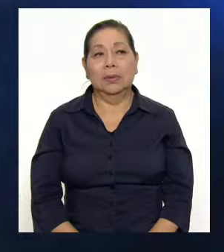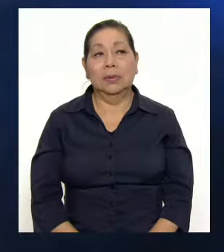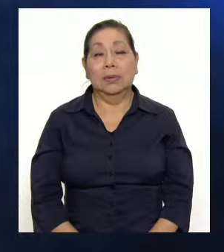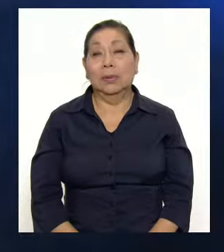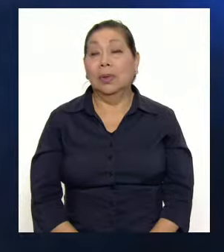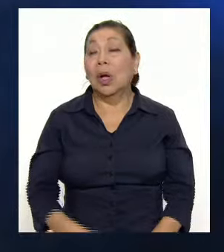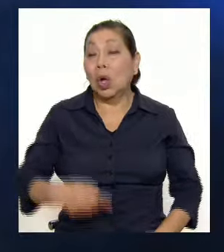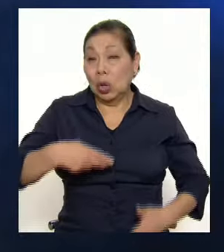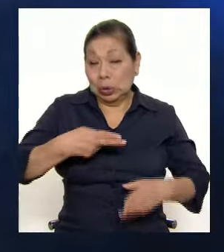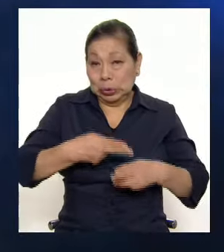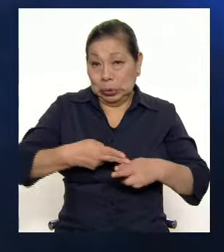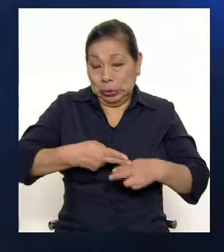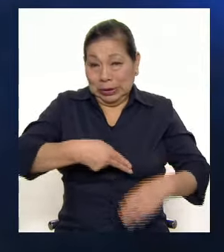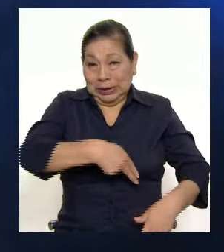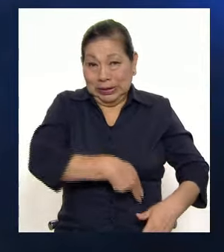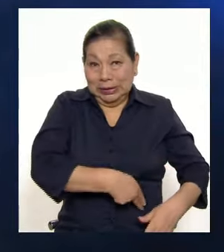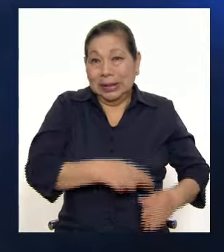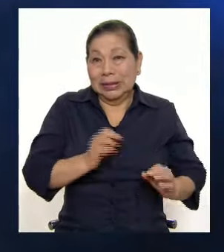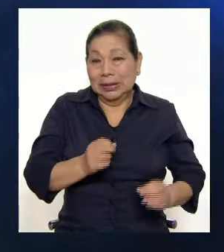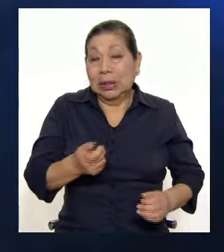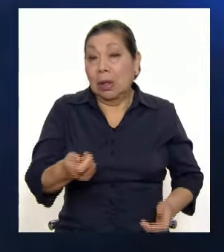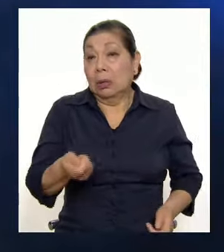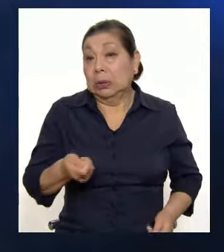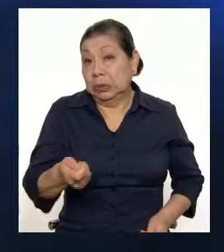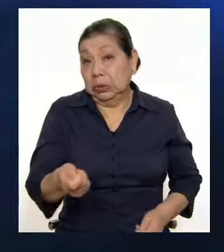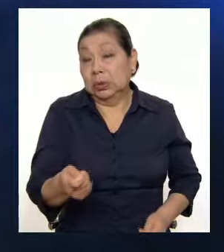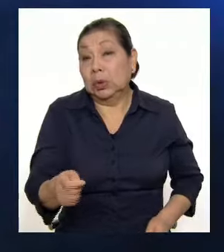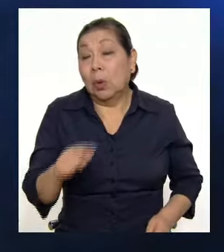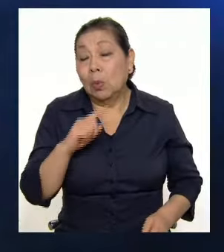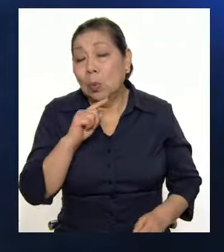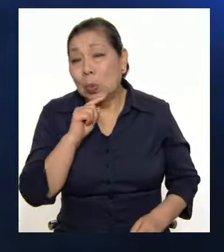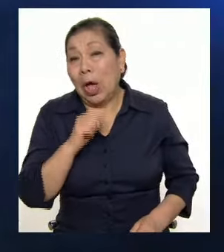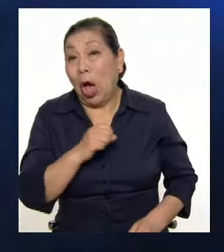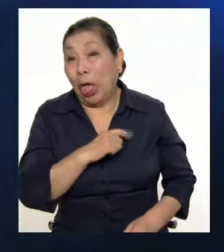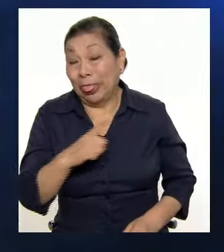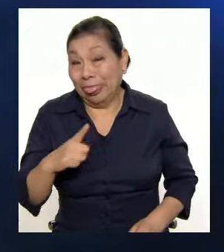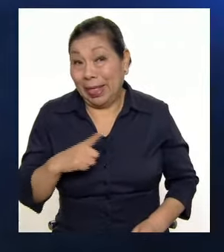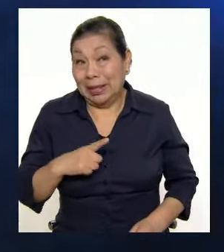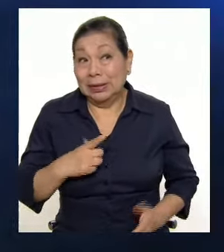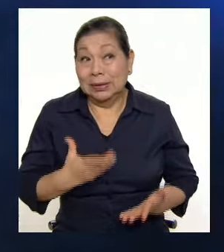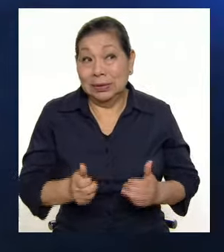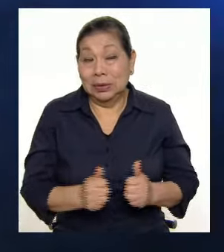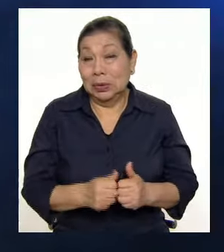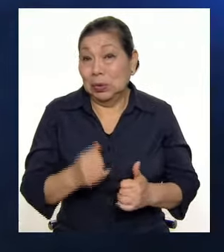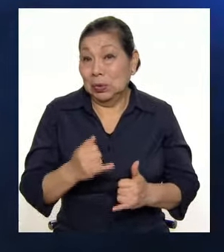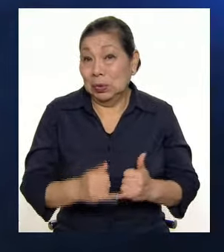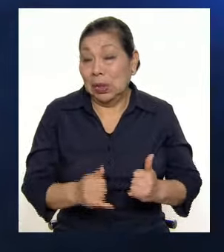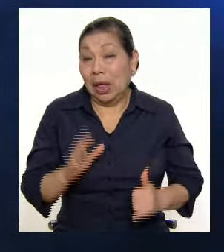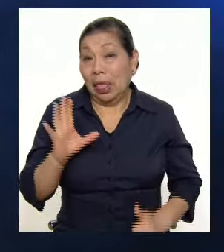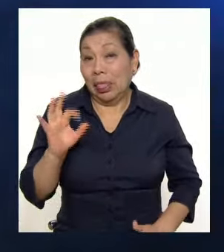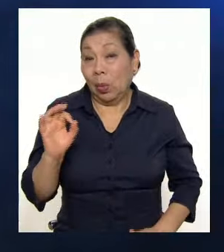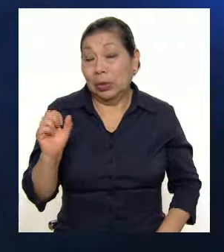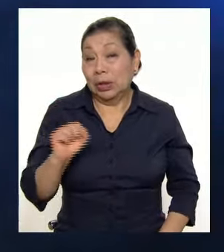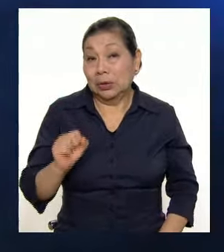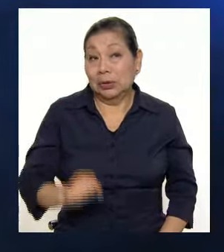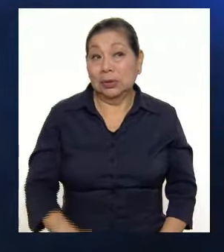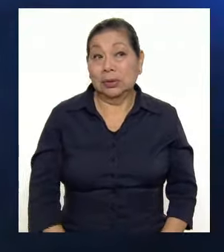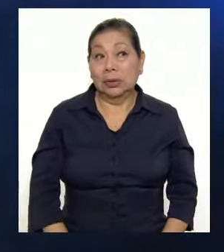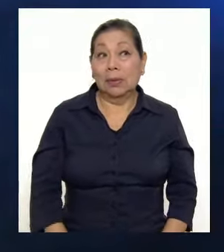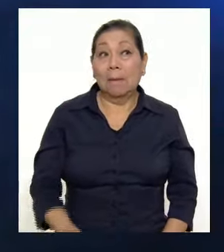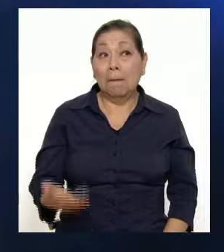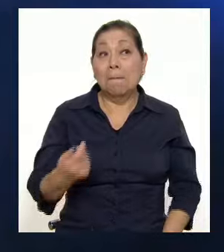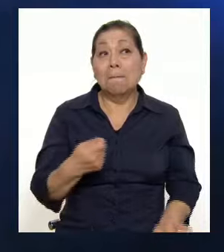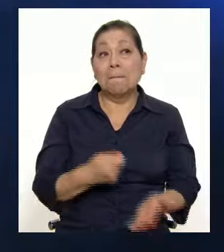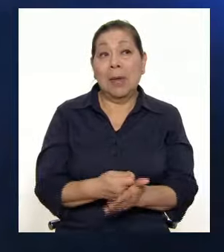sácalo. Portaba el cuchillo con el que realizaba sus amenazas. E incluso cayó con los últimos 50 soles que